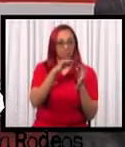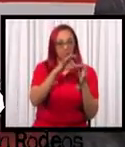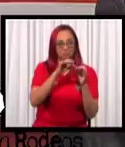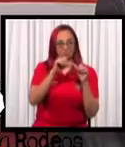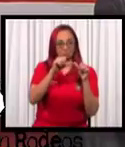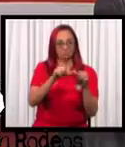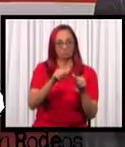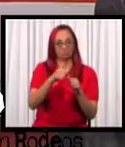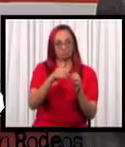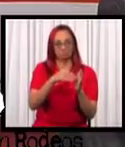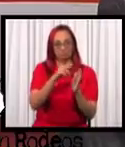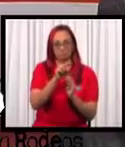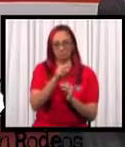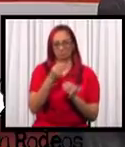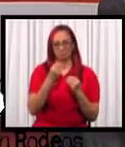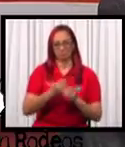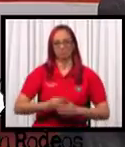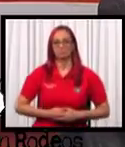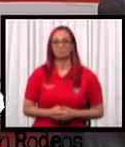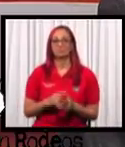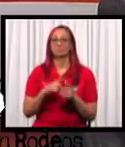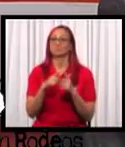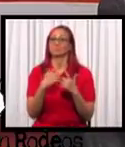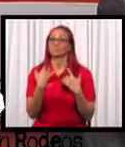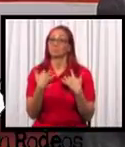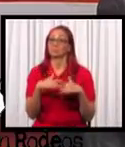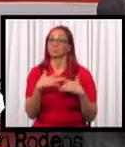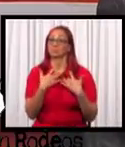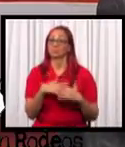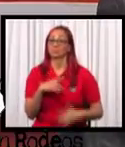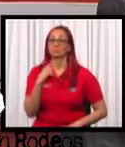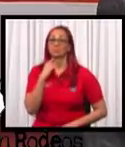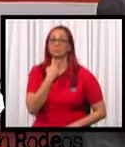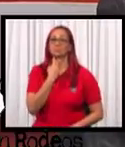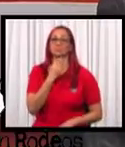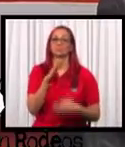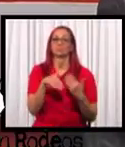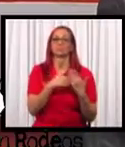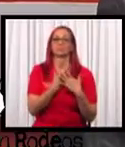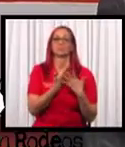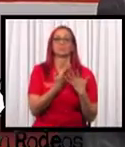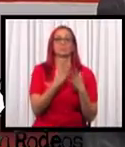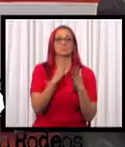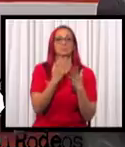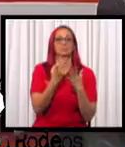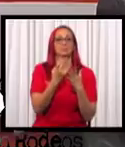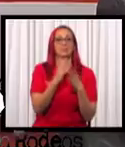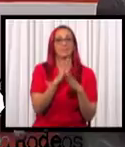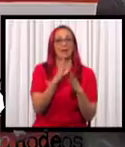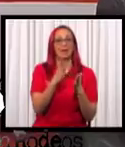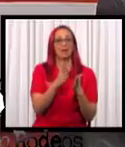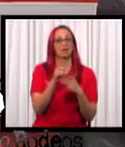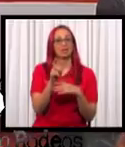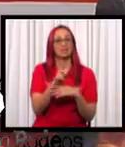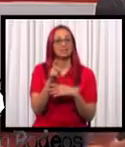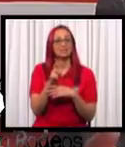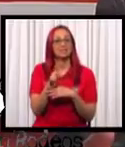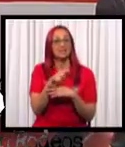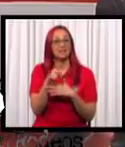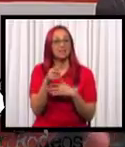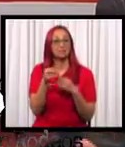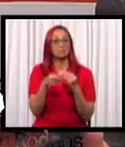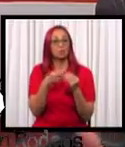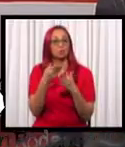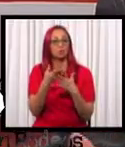millones de colones. Y esto nos pone en un aprieto serio, sobre todo con los entes bancarios que necesitan que los productores adquieran